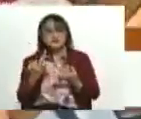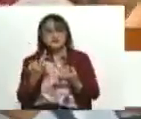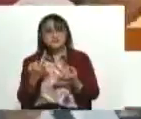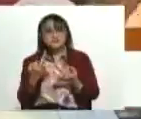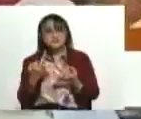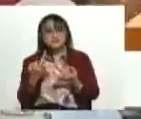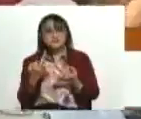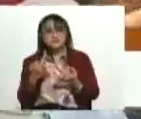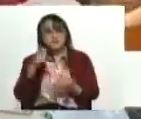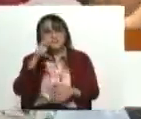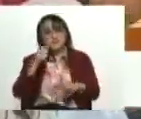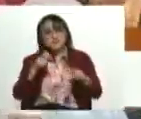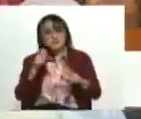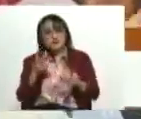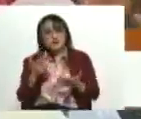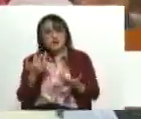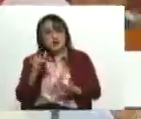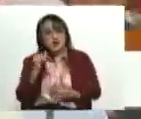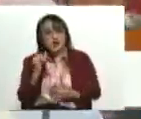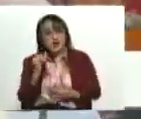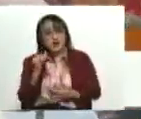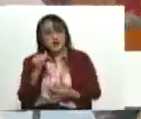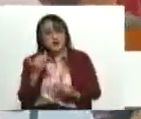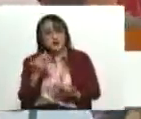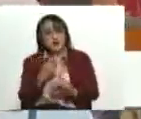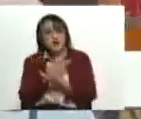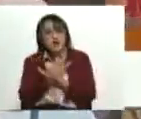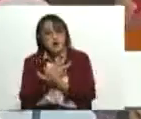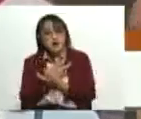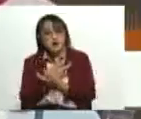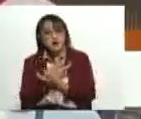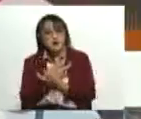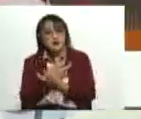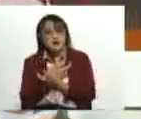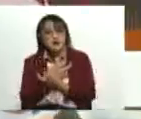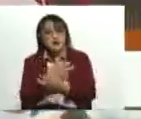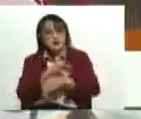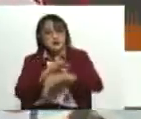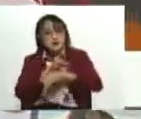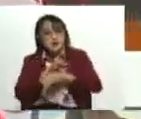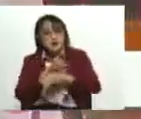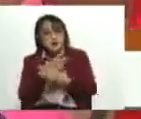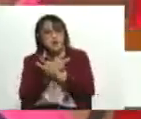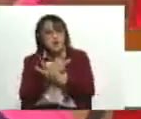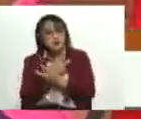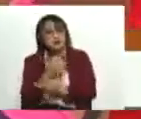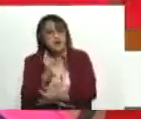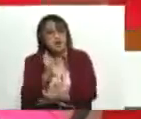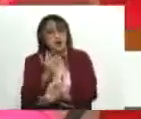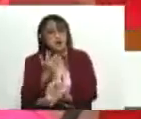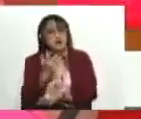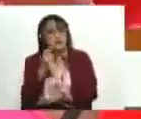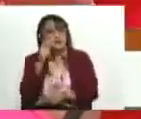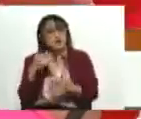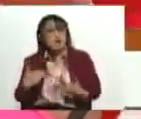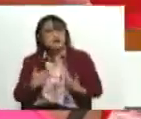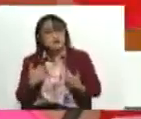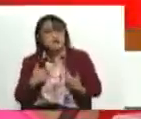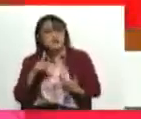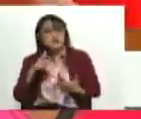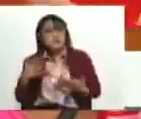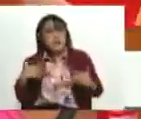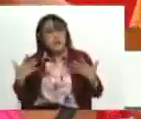verdad. Gente que existe, de carne y hueso. Gente que padece, que sufre, pero también se alegra. También